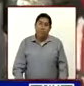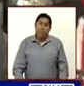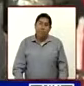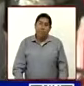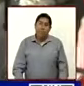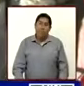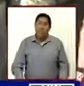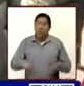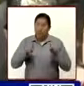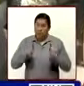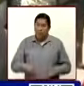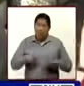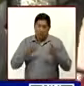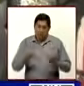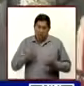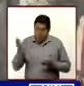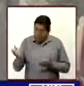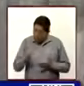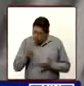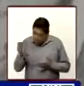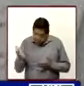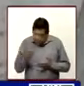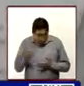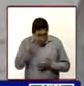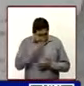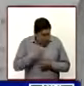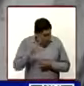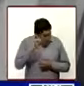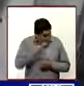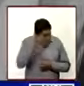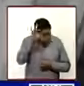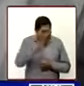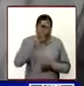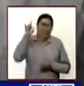O la persona que quiere, busca con calma.